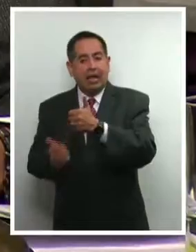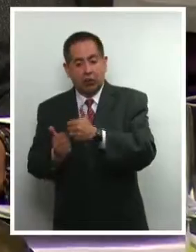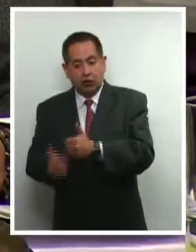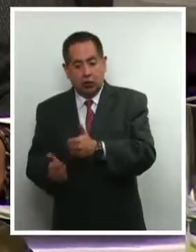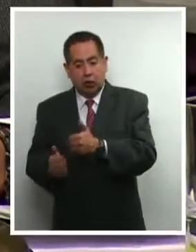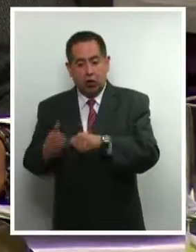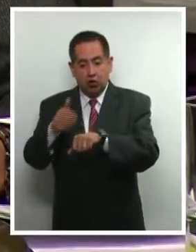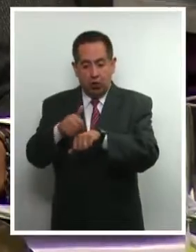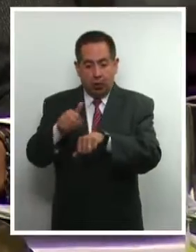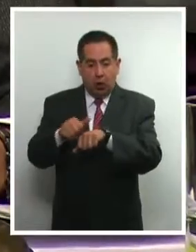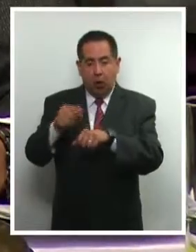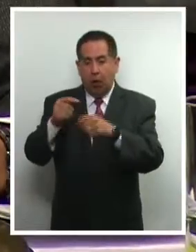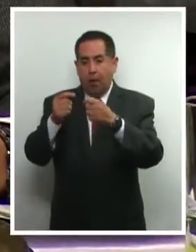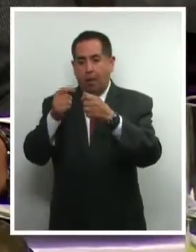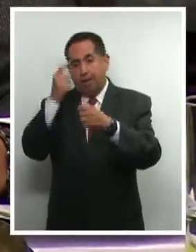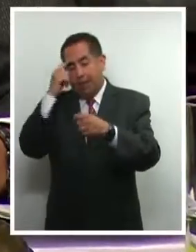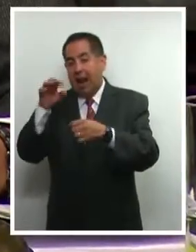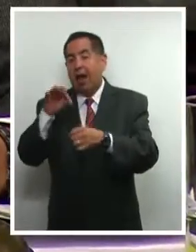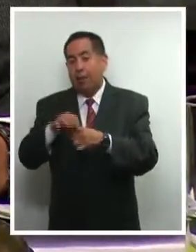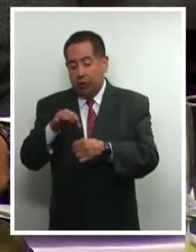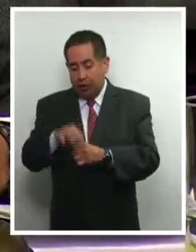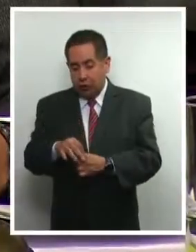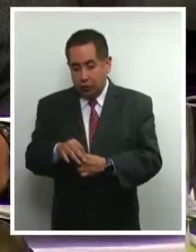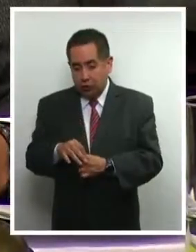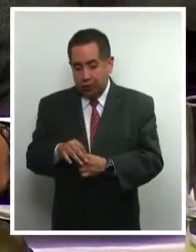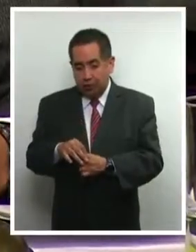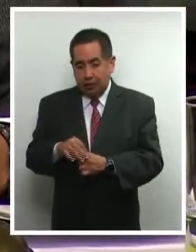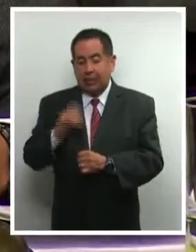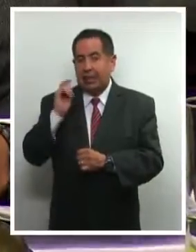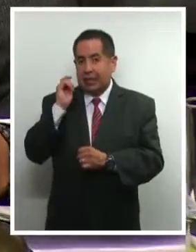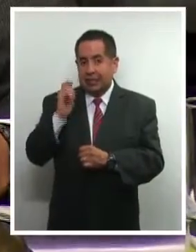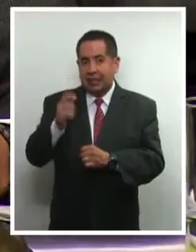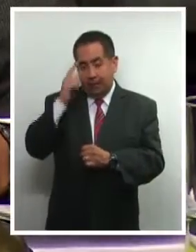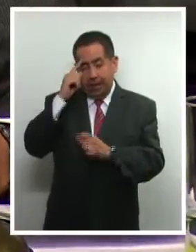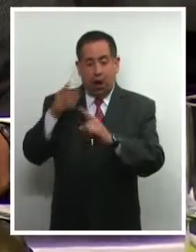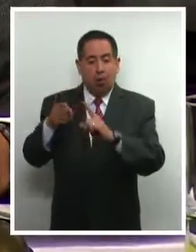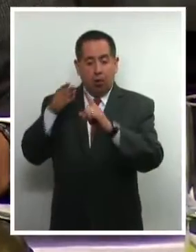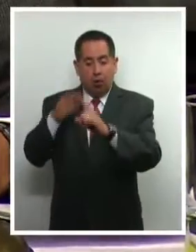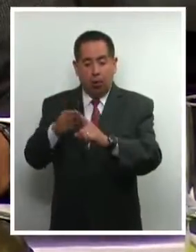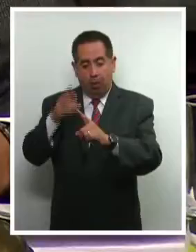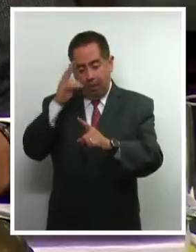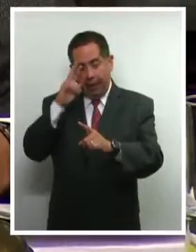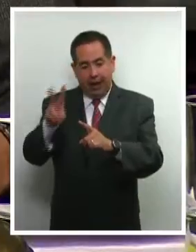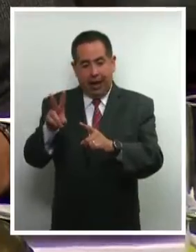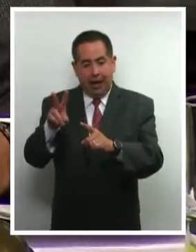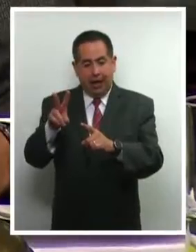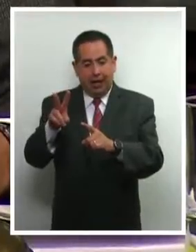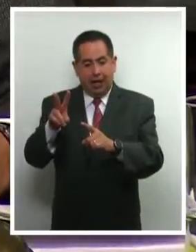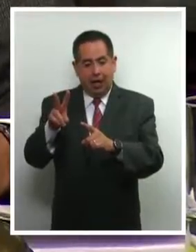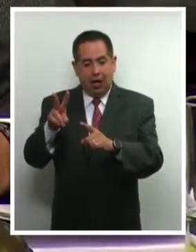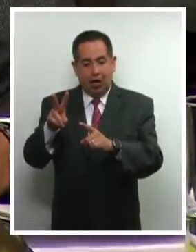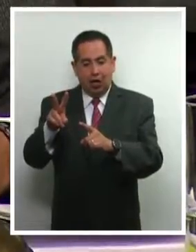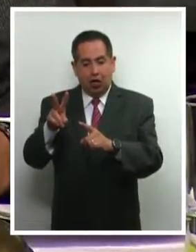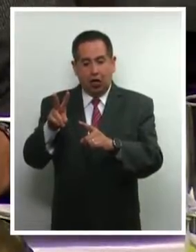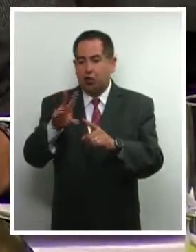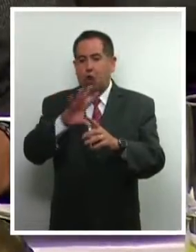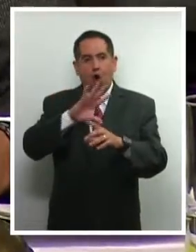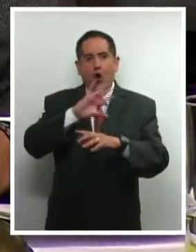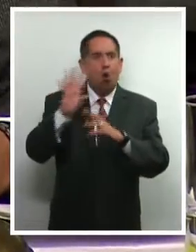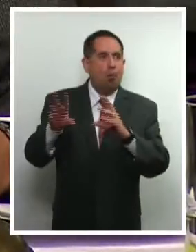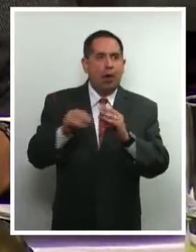los numerales para su votación, que fue con el propósito de no rechazar el conjunto del